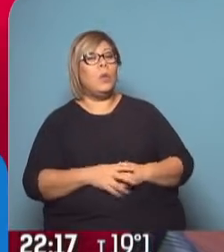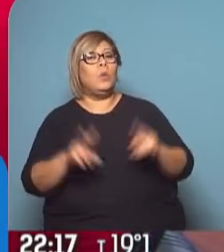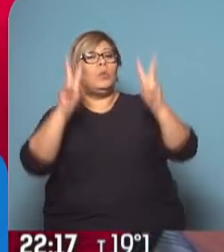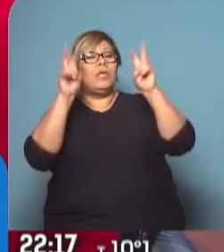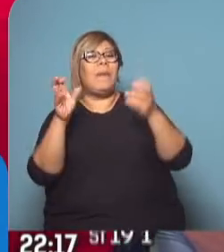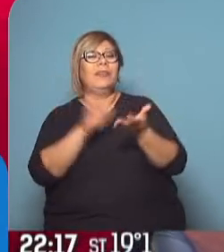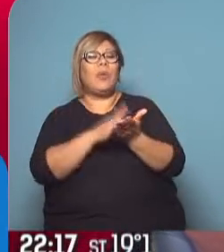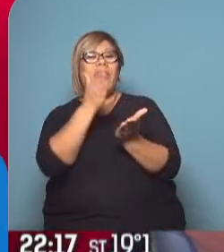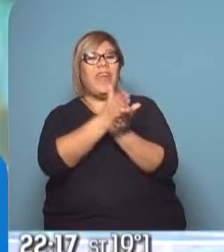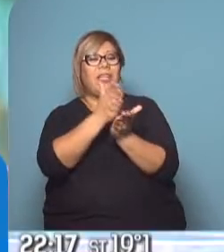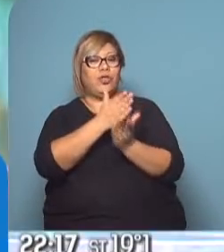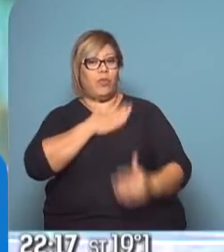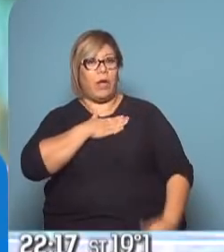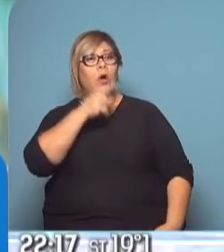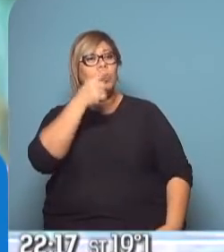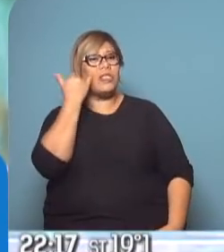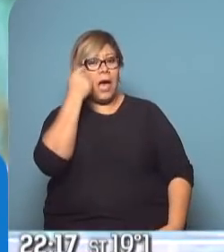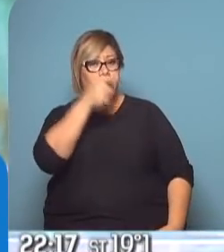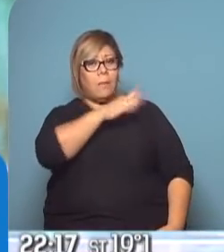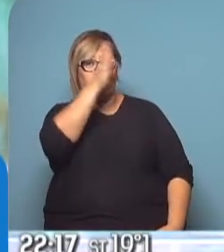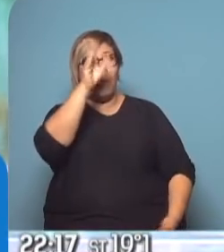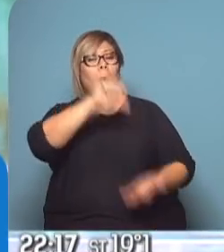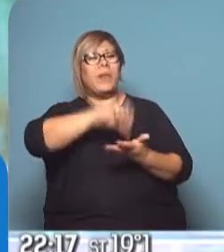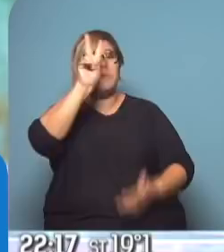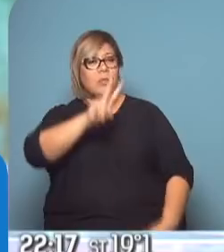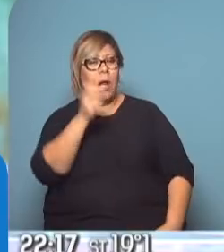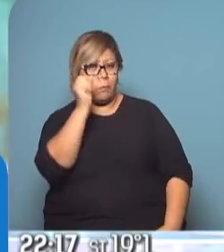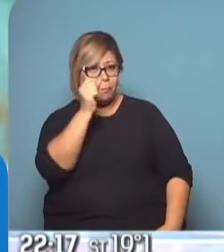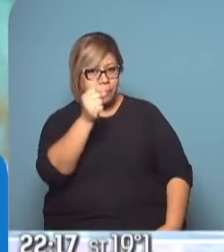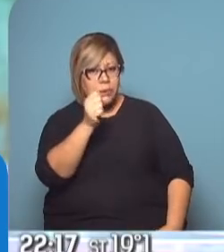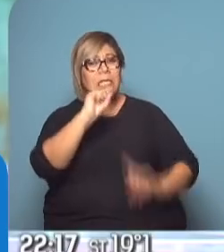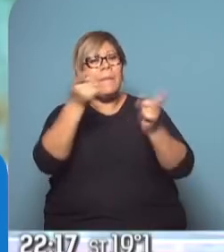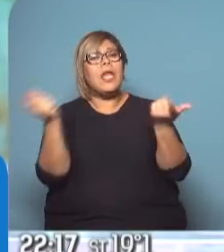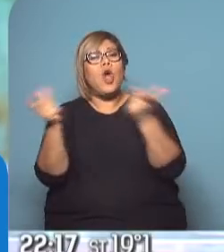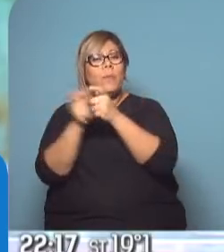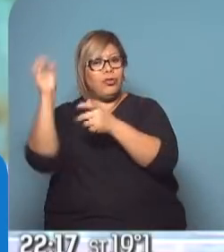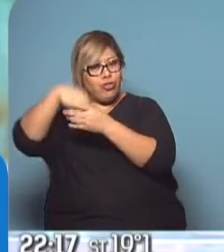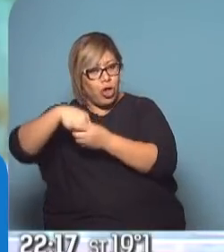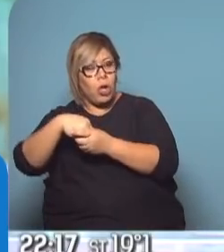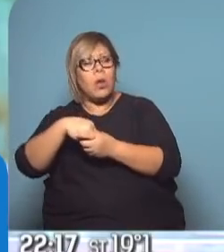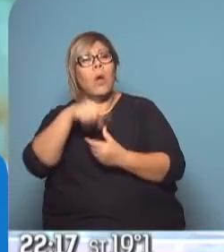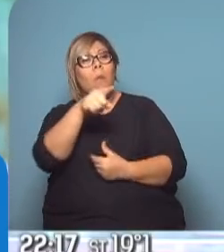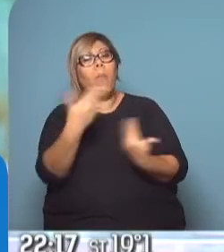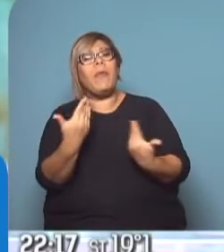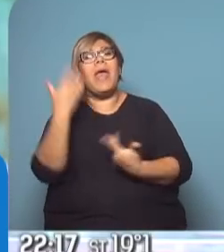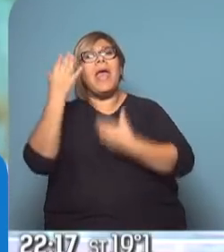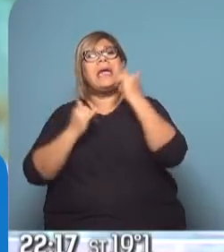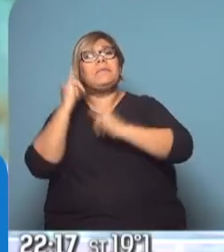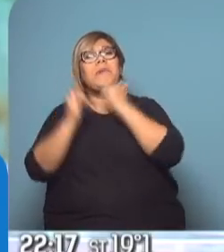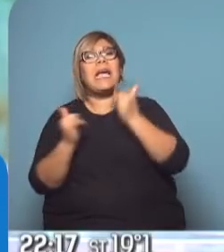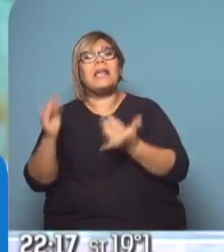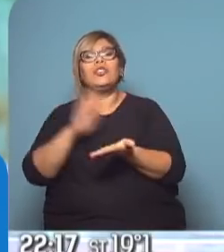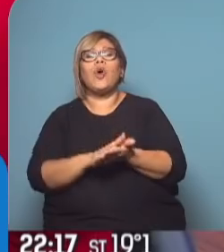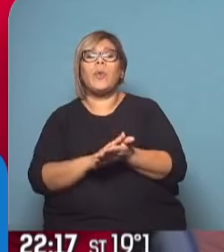derechos humanos, vos estuviste en Venezuela, estuviste en la Comisión Interamericana. A ver si nos puedes explicar desde un punto de vista no cuantitativo, sino quizás cualitativo, ¿cuál